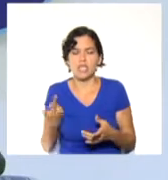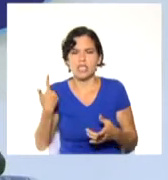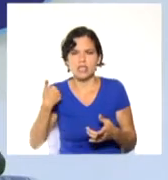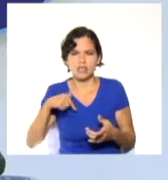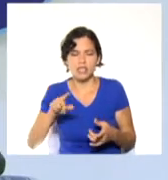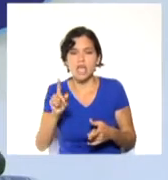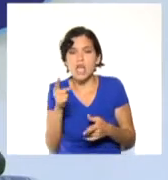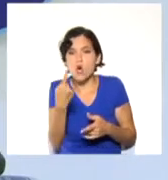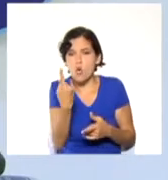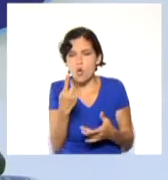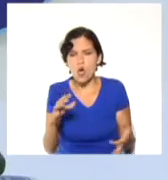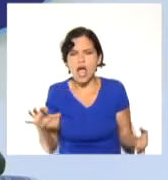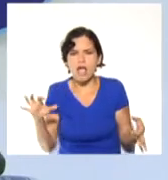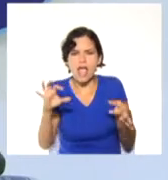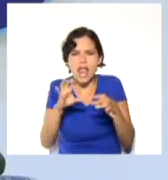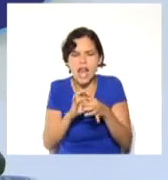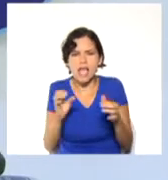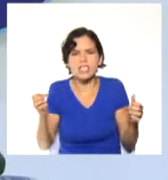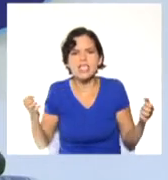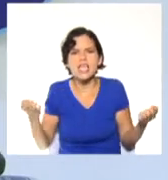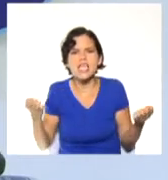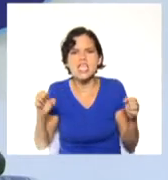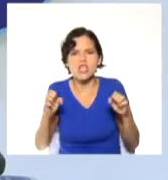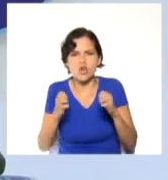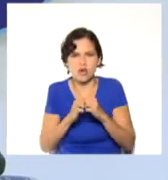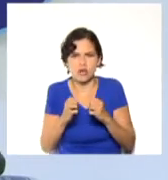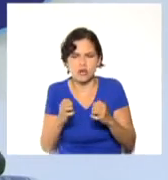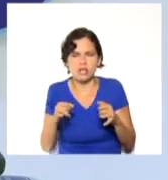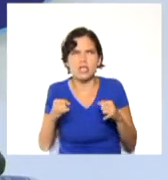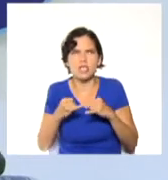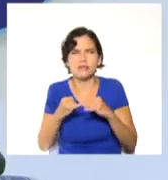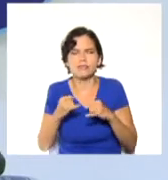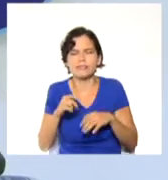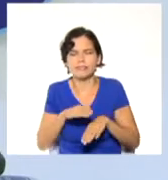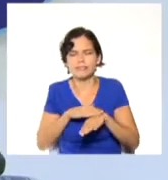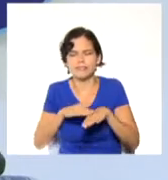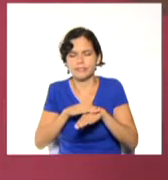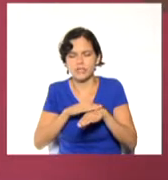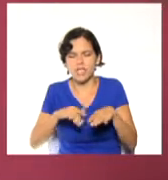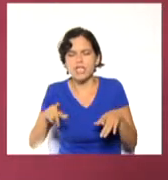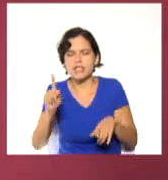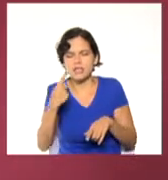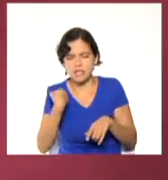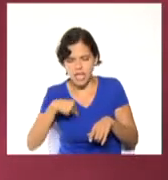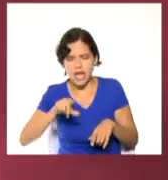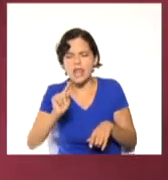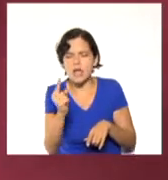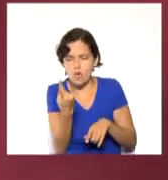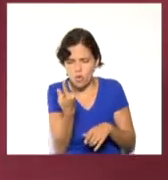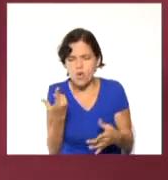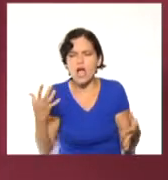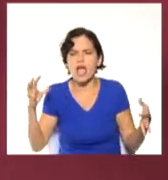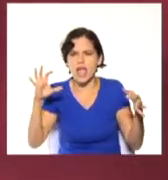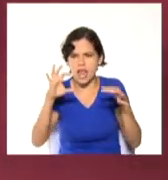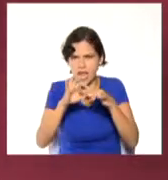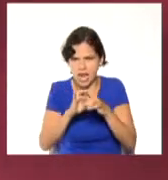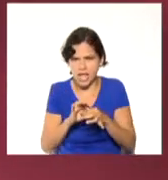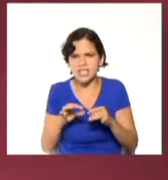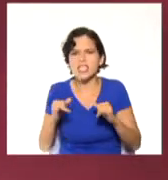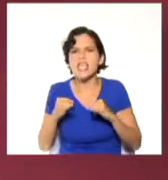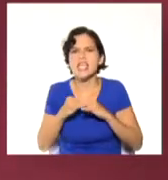enlace iónico. Ese enlace iónico me permite visualizarlo a través de